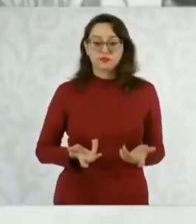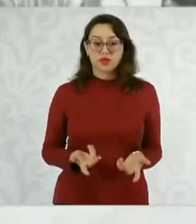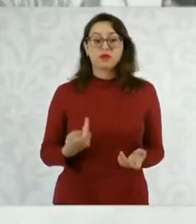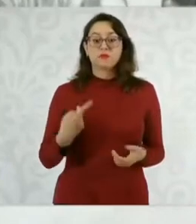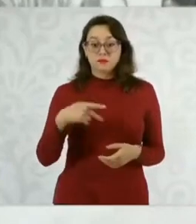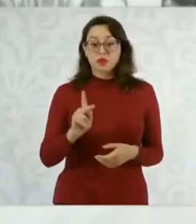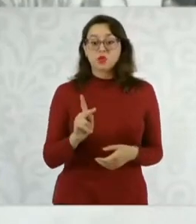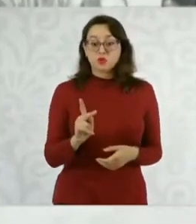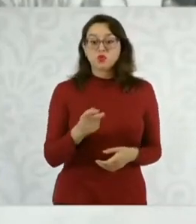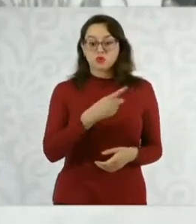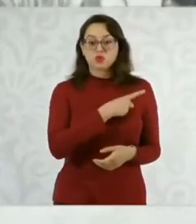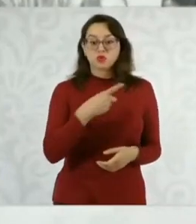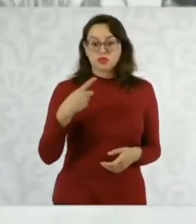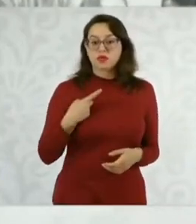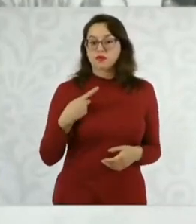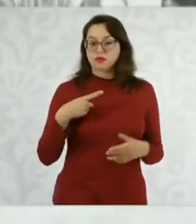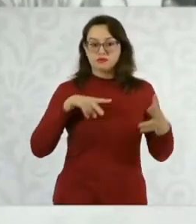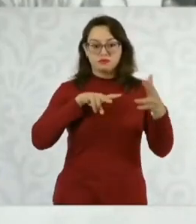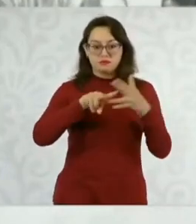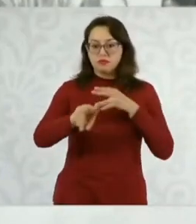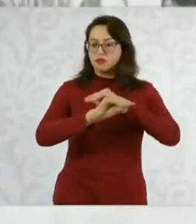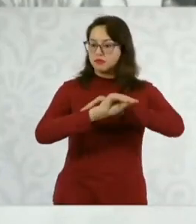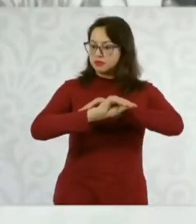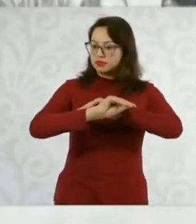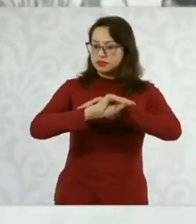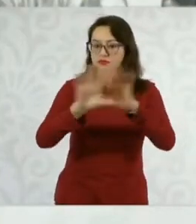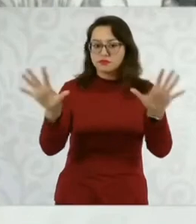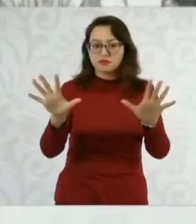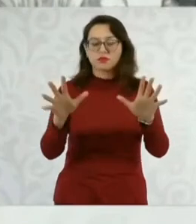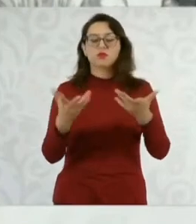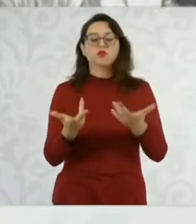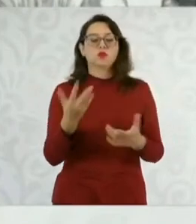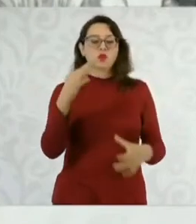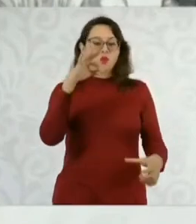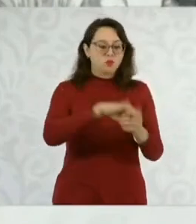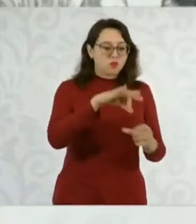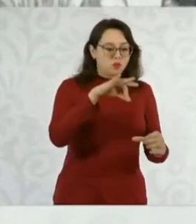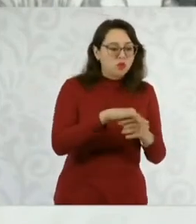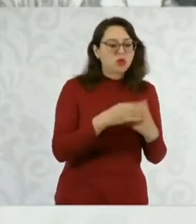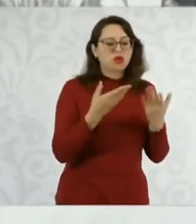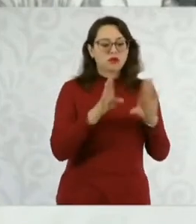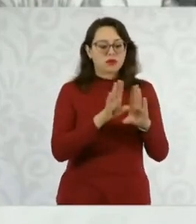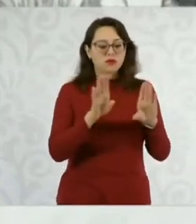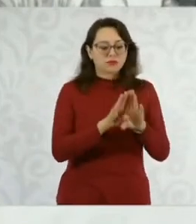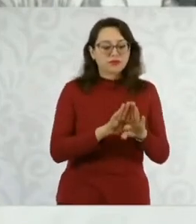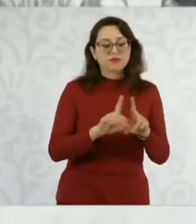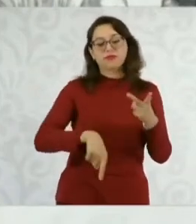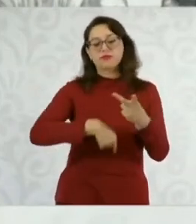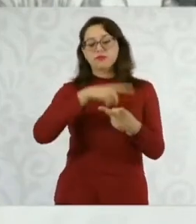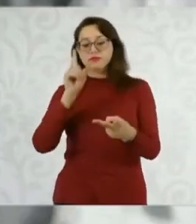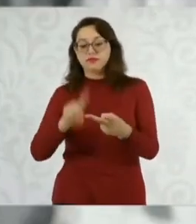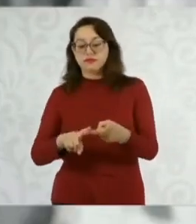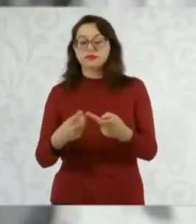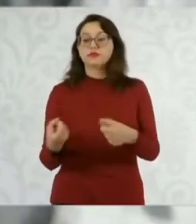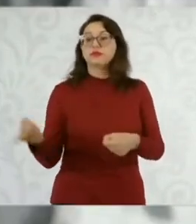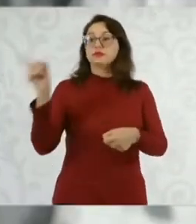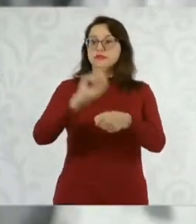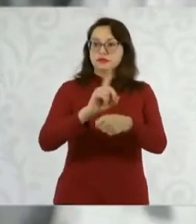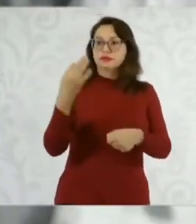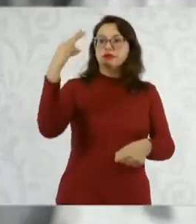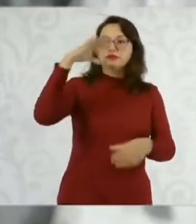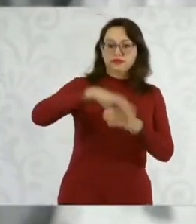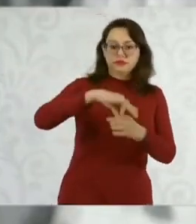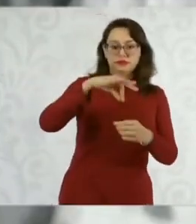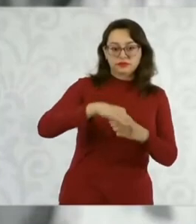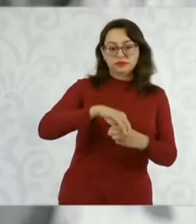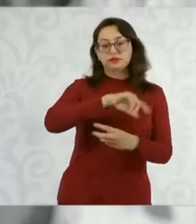pero de todas maneras pues tiene que haber mucha transparencia en cómo se vota el día de la elección y el cómputo de la elección, y